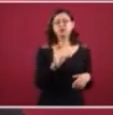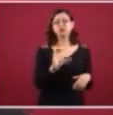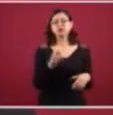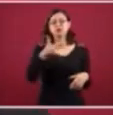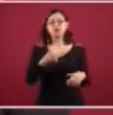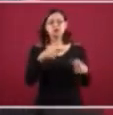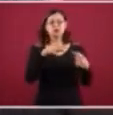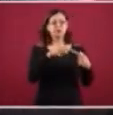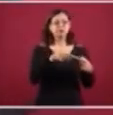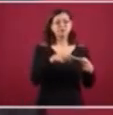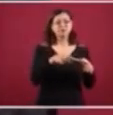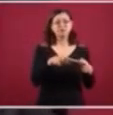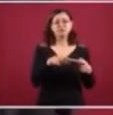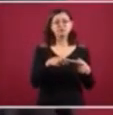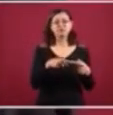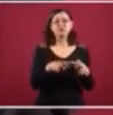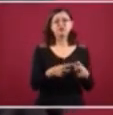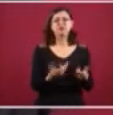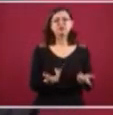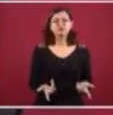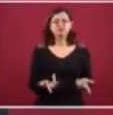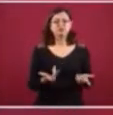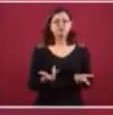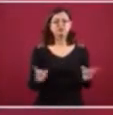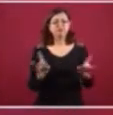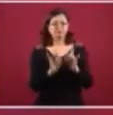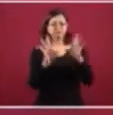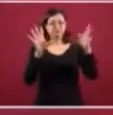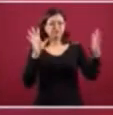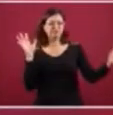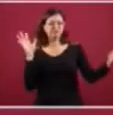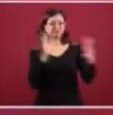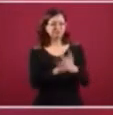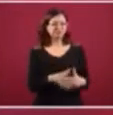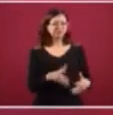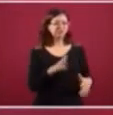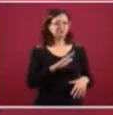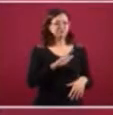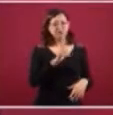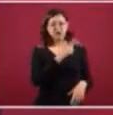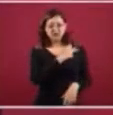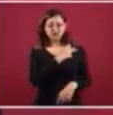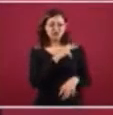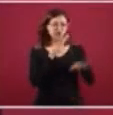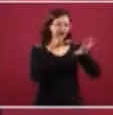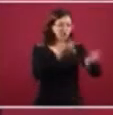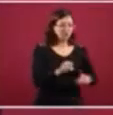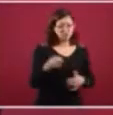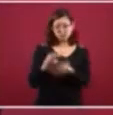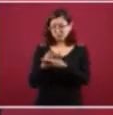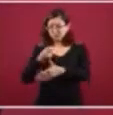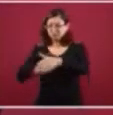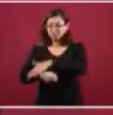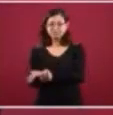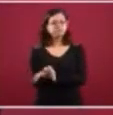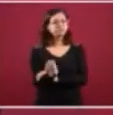eran más los muertos en enfrentamientos que los heridos y que los detenidos.